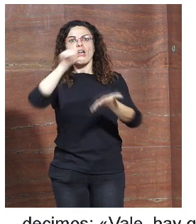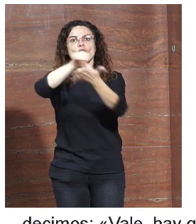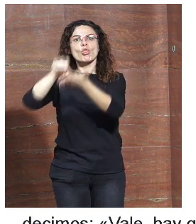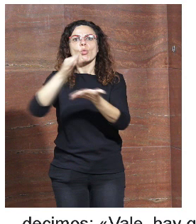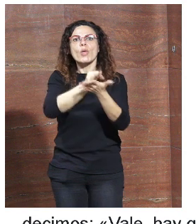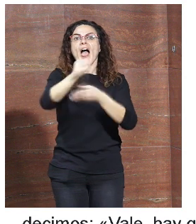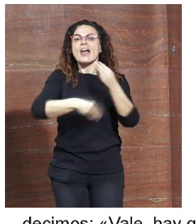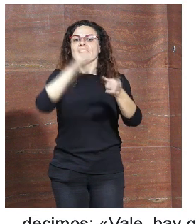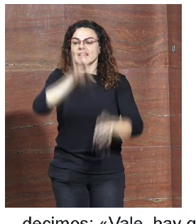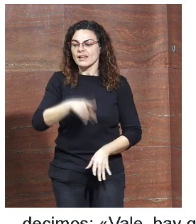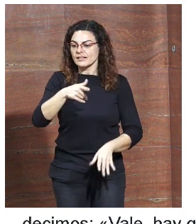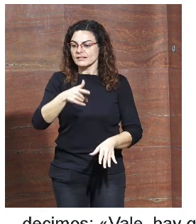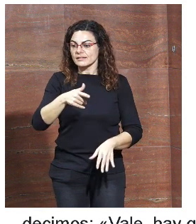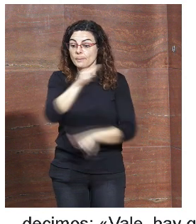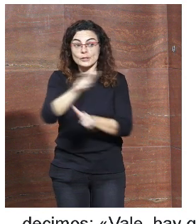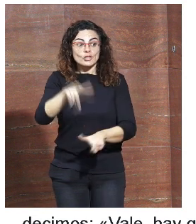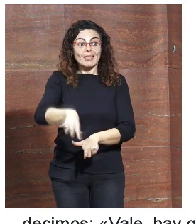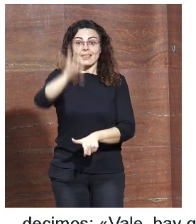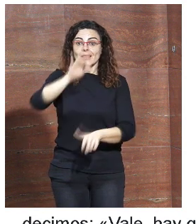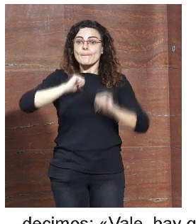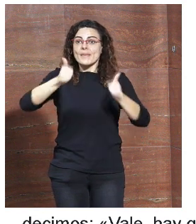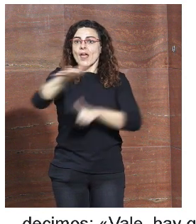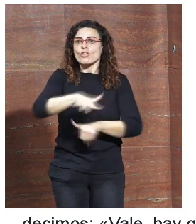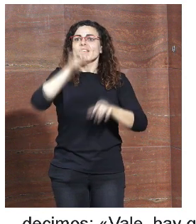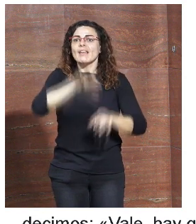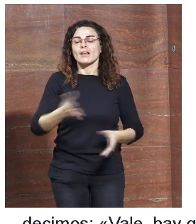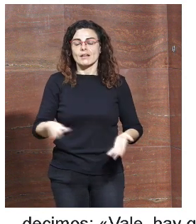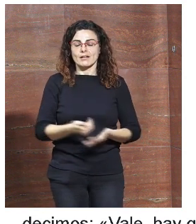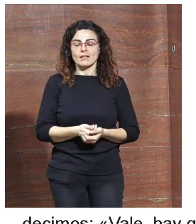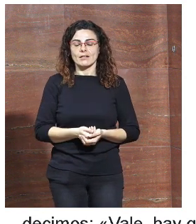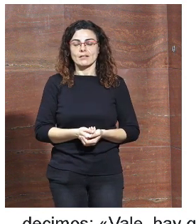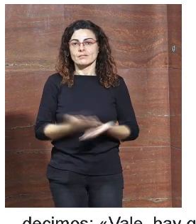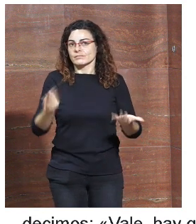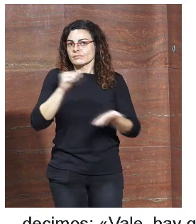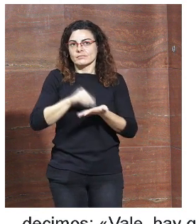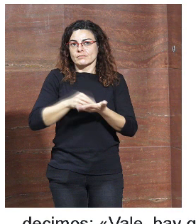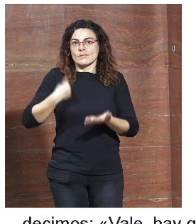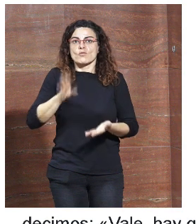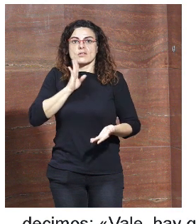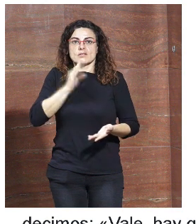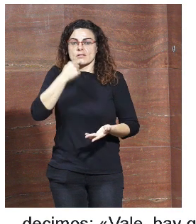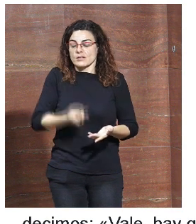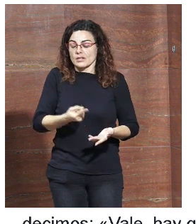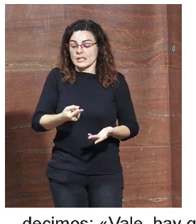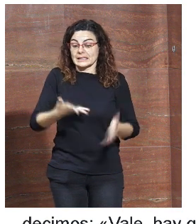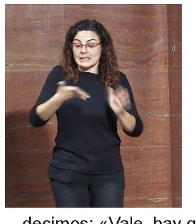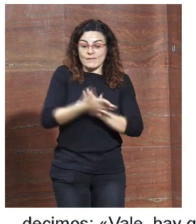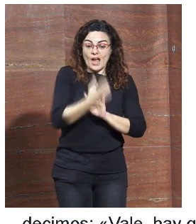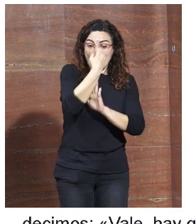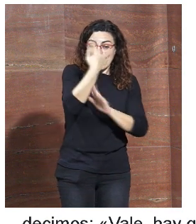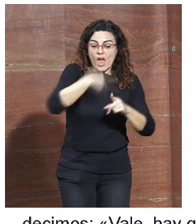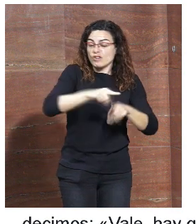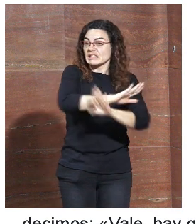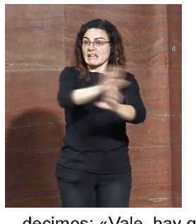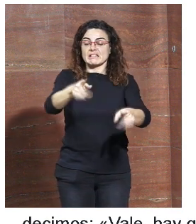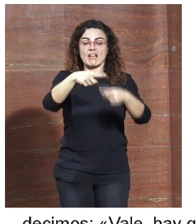¿Quién decide por dónde se empieza? Bueno, pues aquí la participación es importante. Como decíais antes, es que no es una cosa solamente